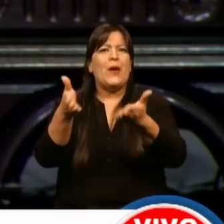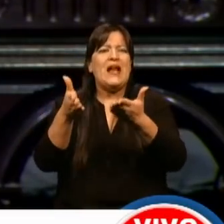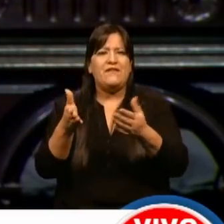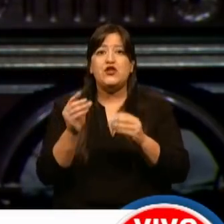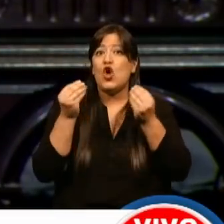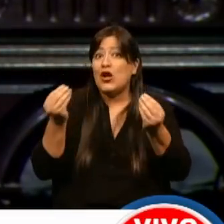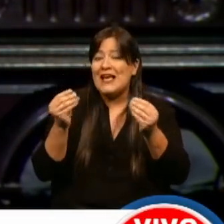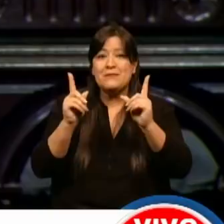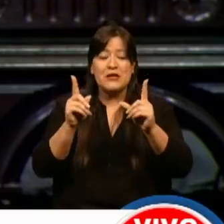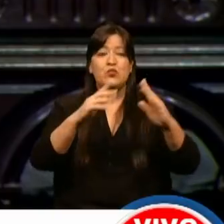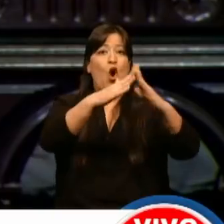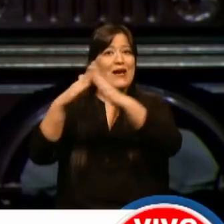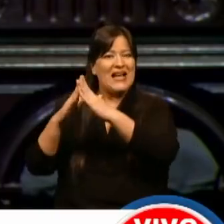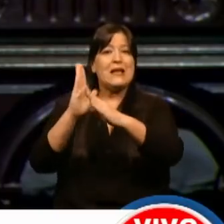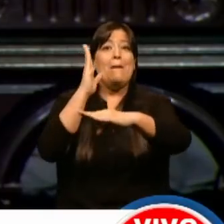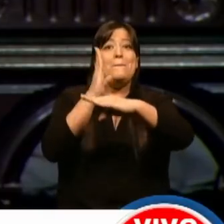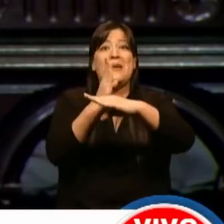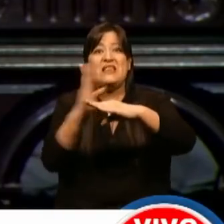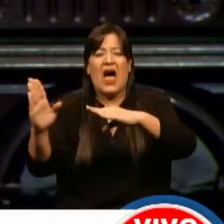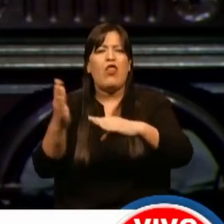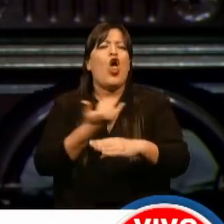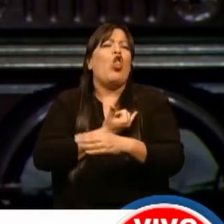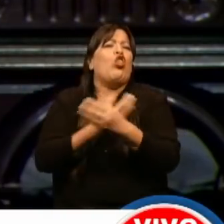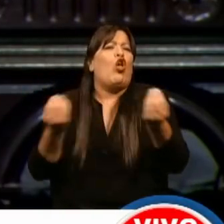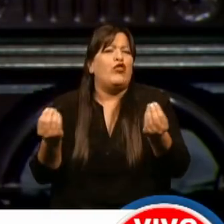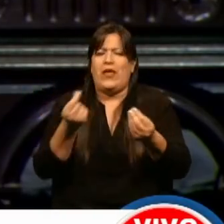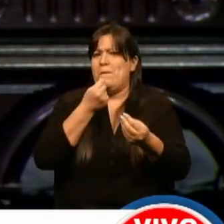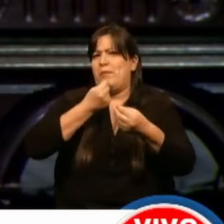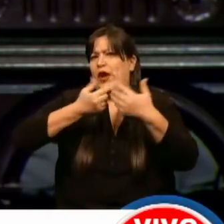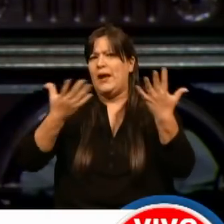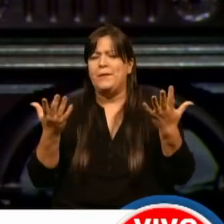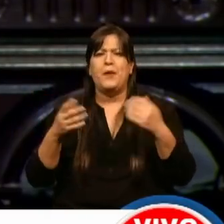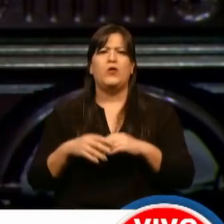la mitad de esos hogares pertenecen, por ejemplo,